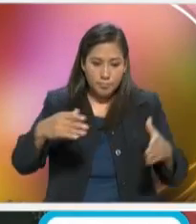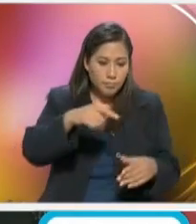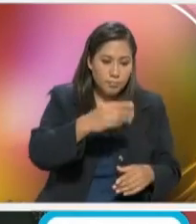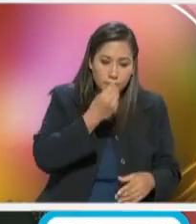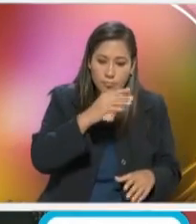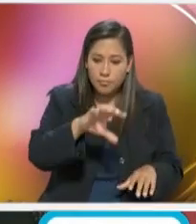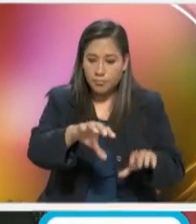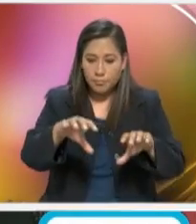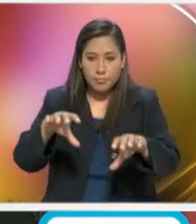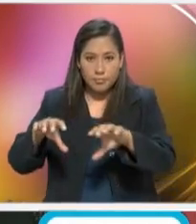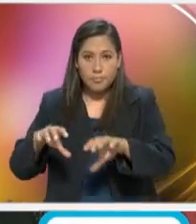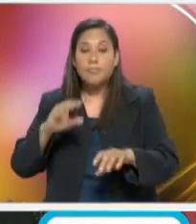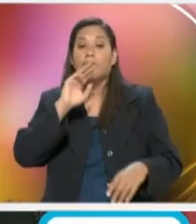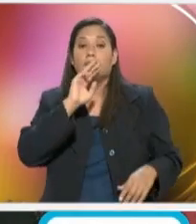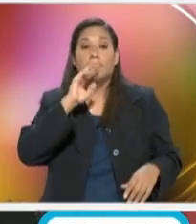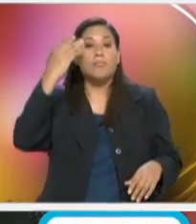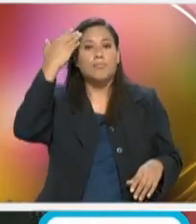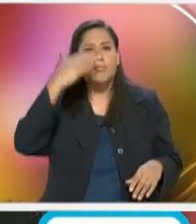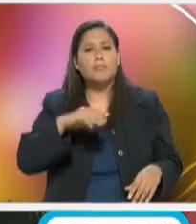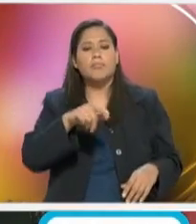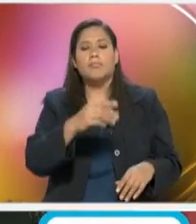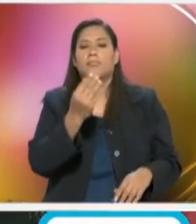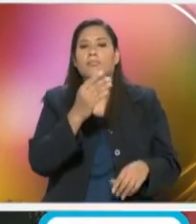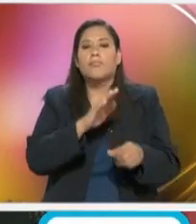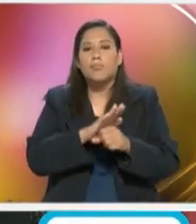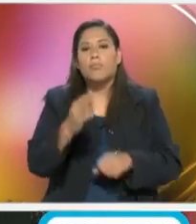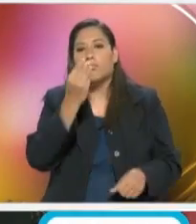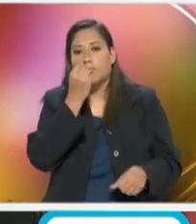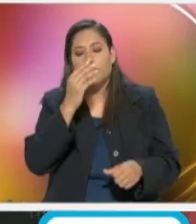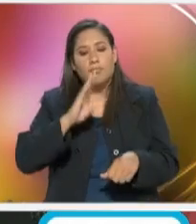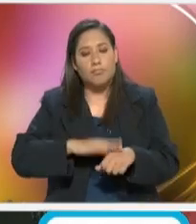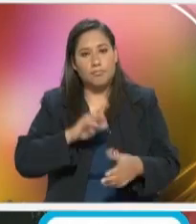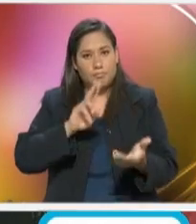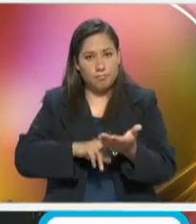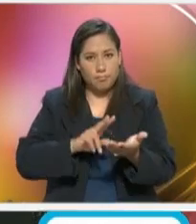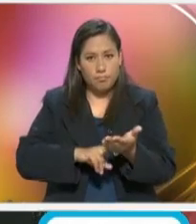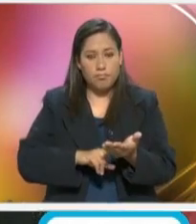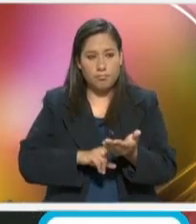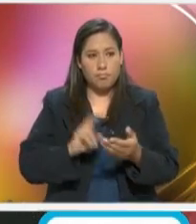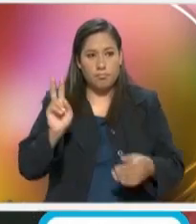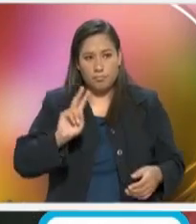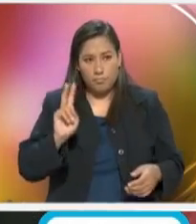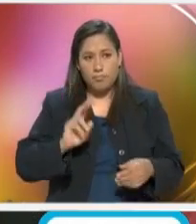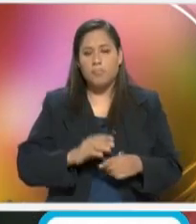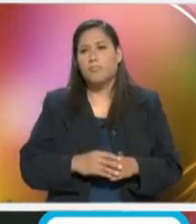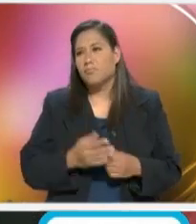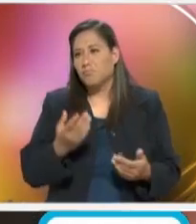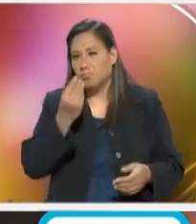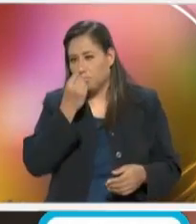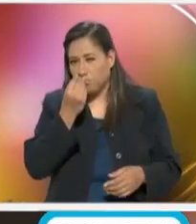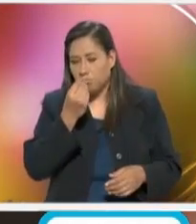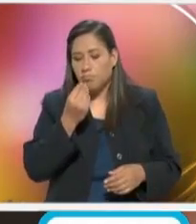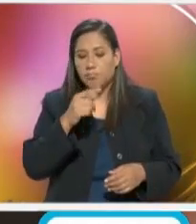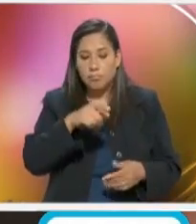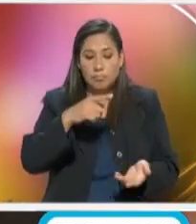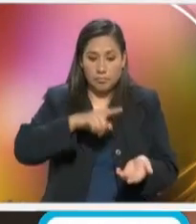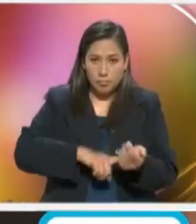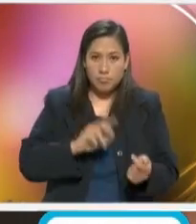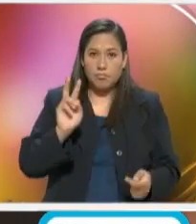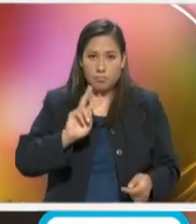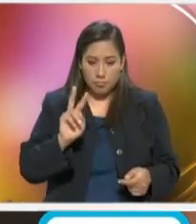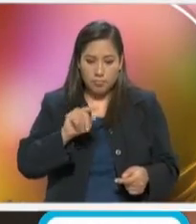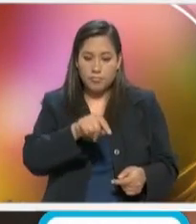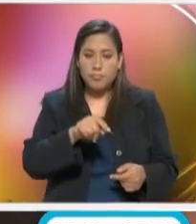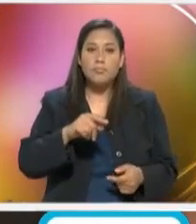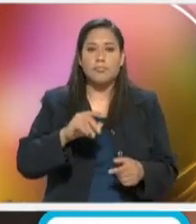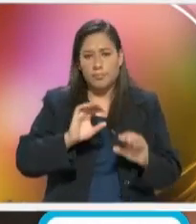que las mamás sepan qué alimentos tienen mayor valor nutrimental. Claro. Alimentos con carga vitamínica, Sí.